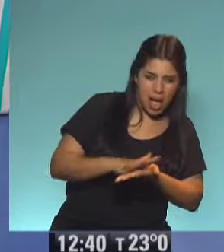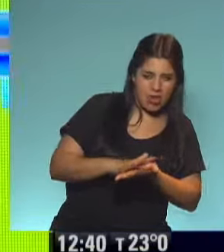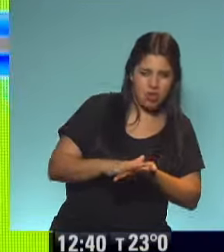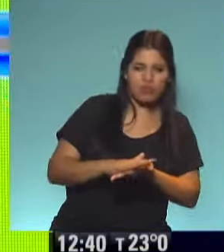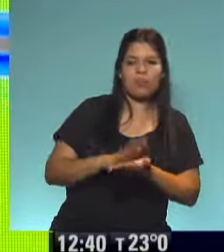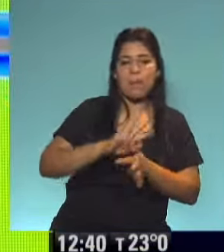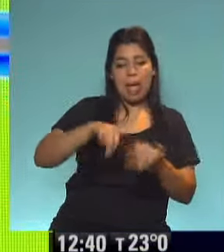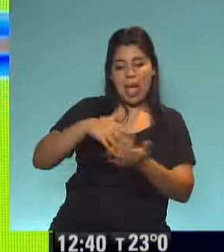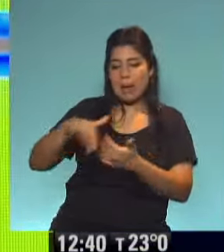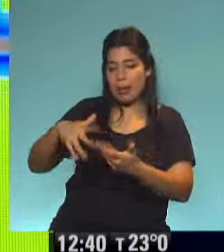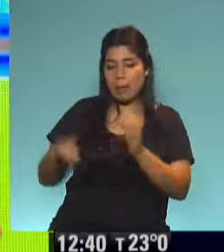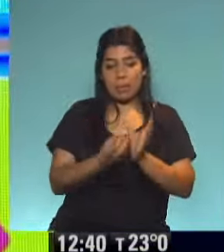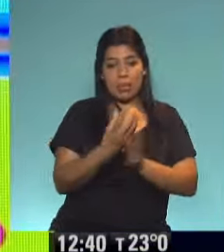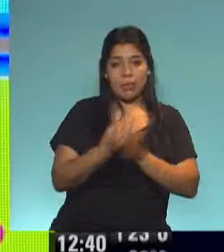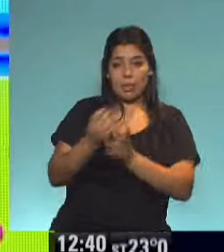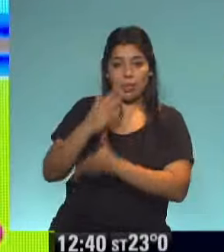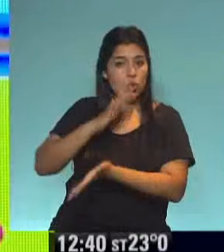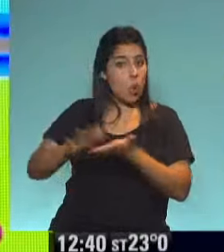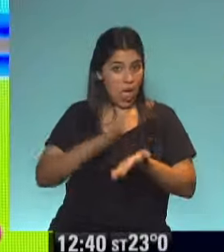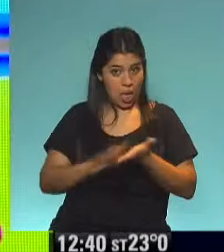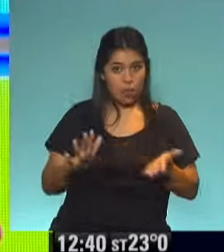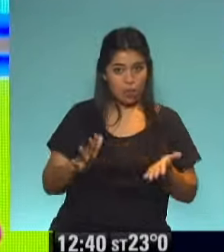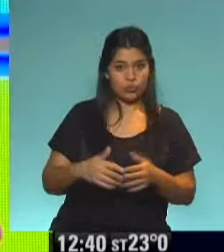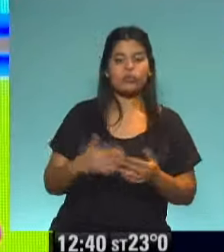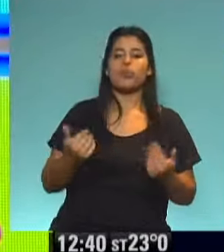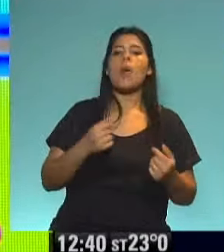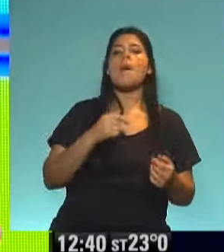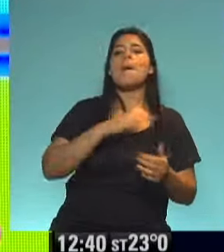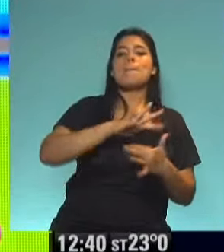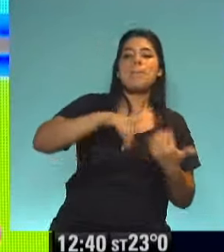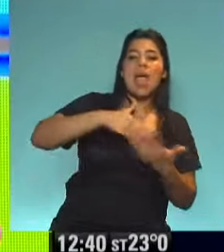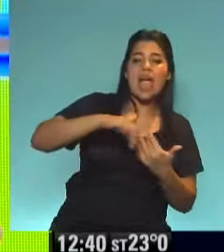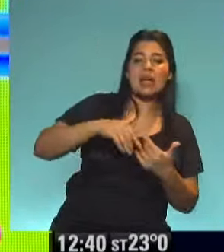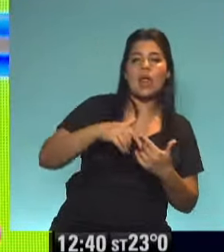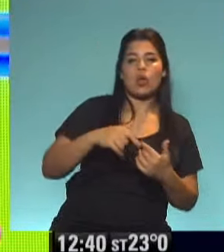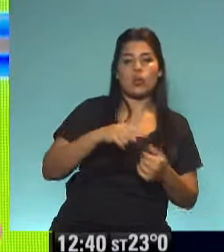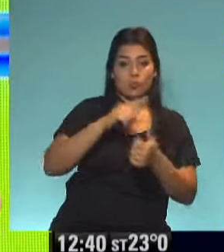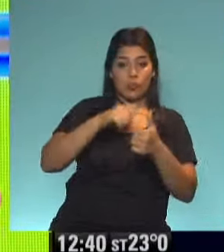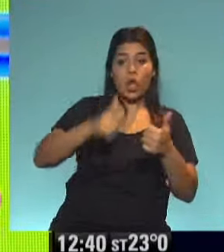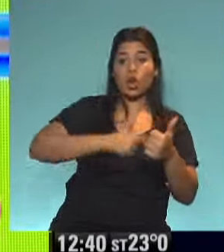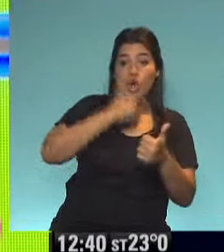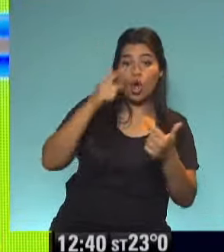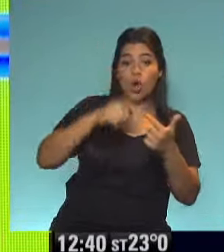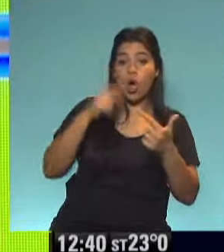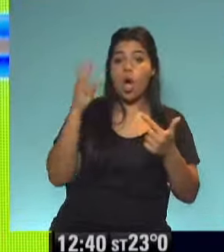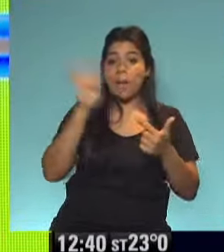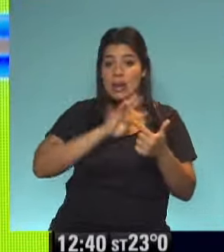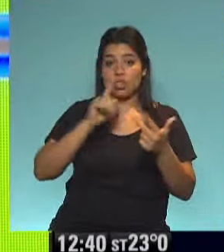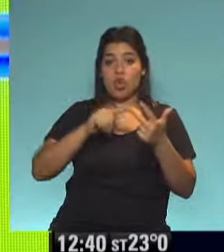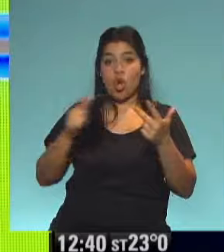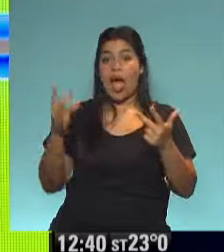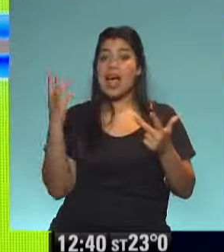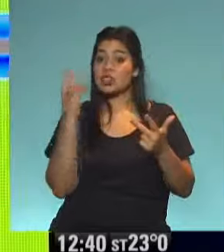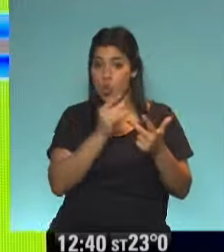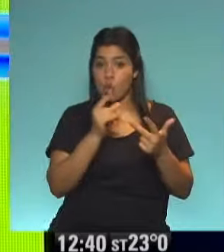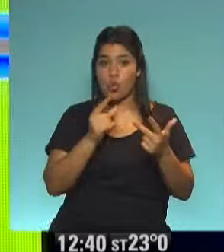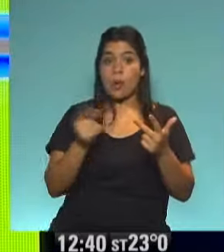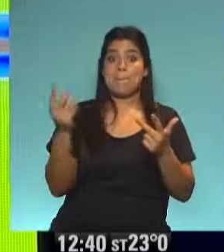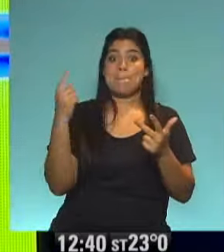colores primarios, generamos un montón de colores. Bueno, mezclando los tres colores primarios, rojo, amarillo, azul, más el negro y el